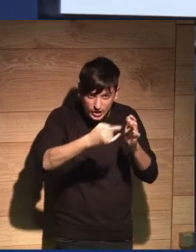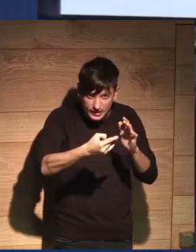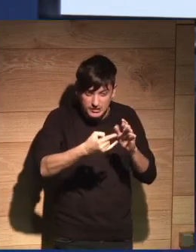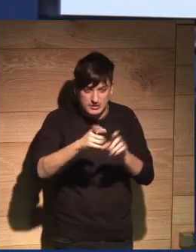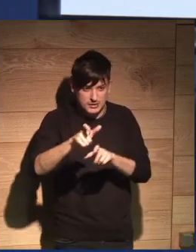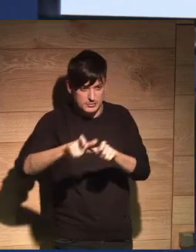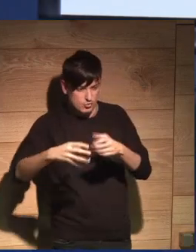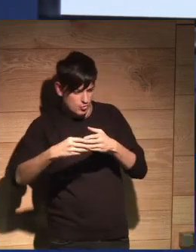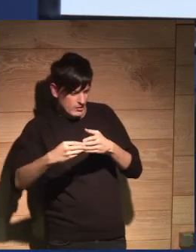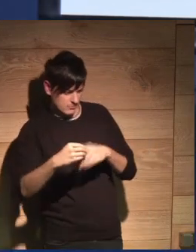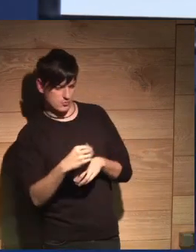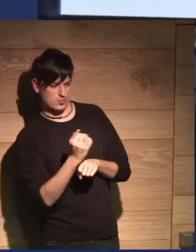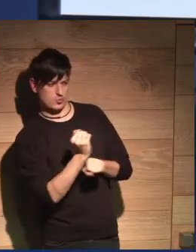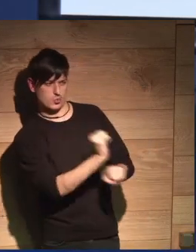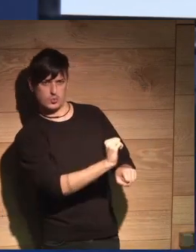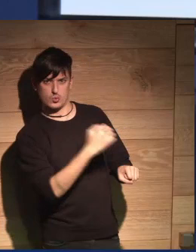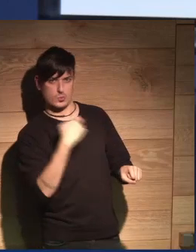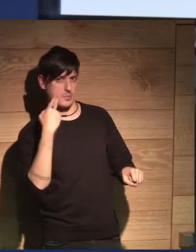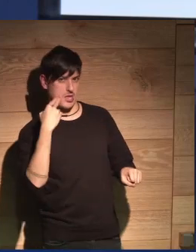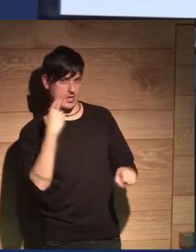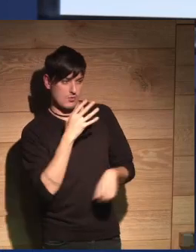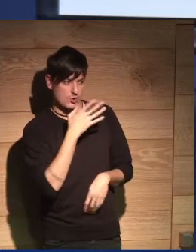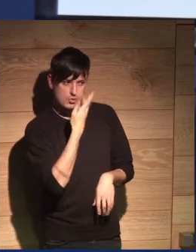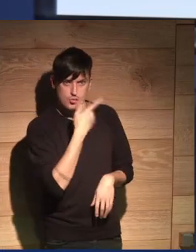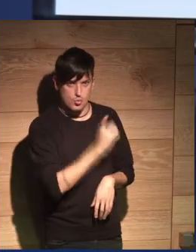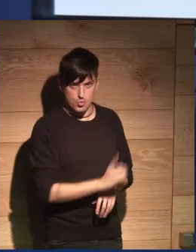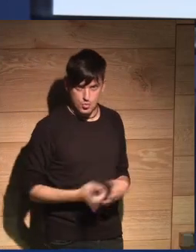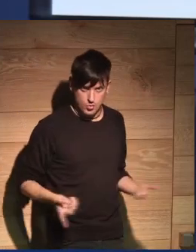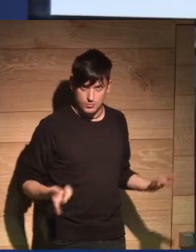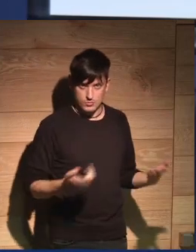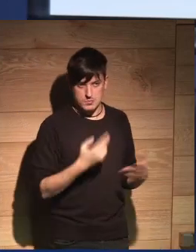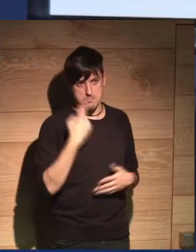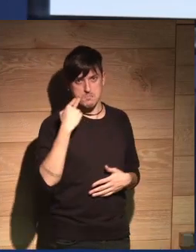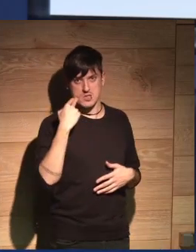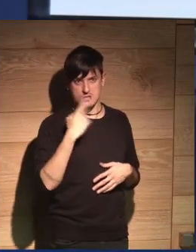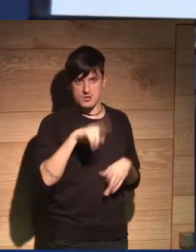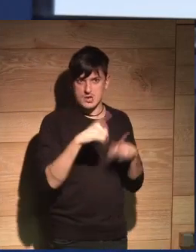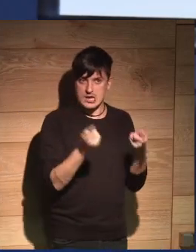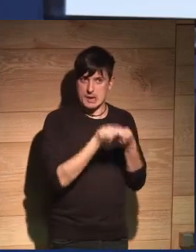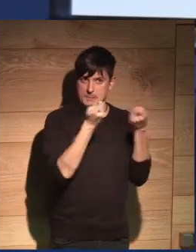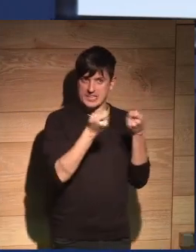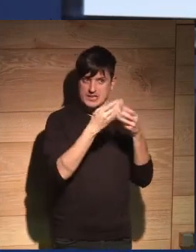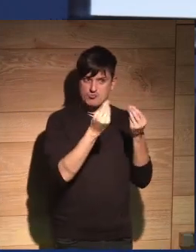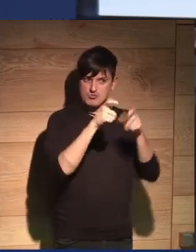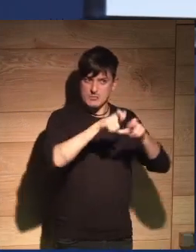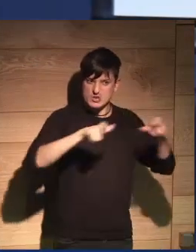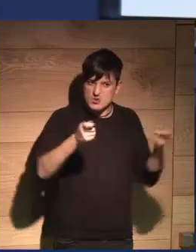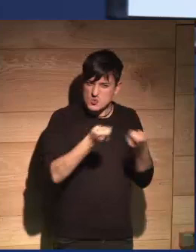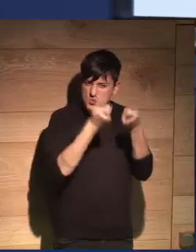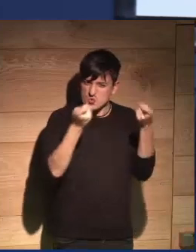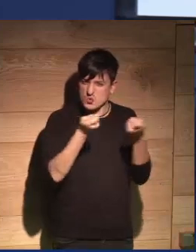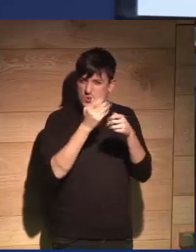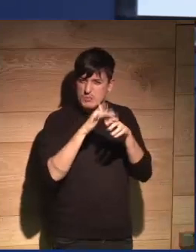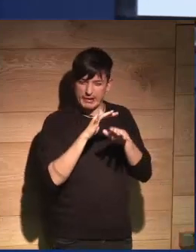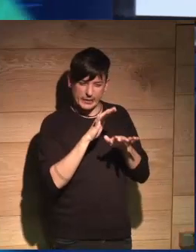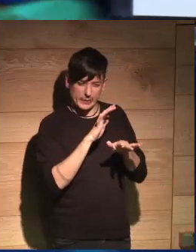consumidor, rechazo y miedo muchísimas veces, por el desconocimiento que hay y por las campañas de mucha gente para meter miedo sobre